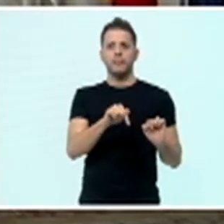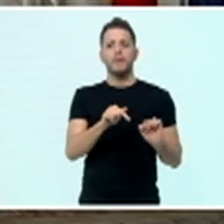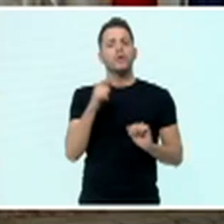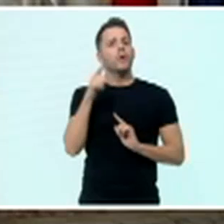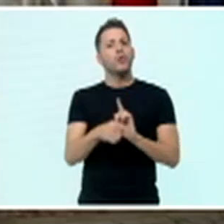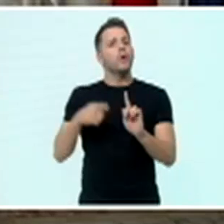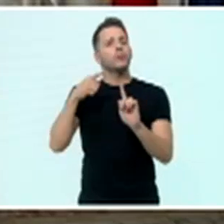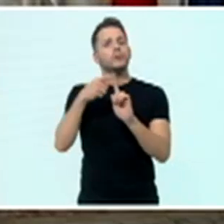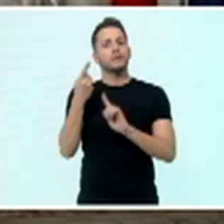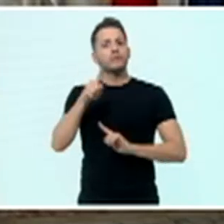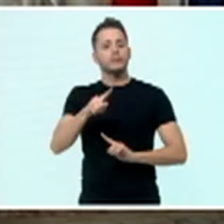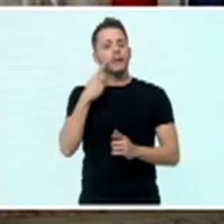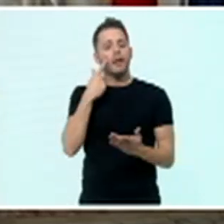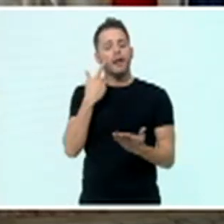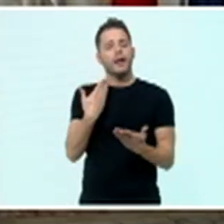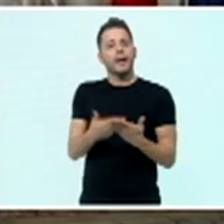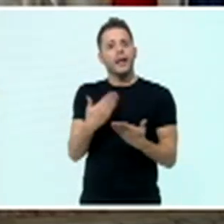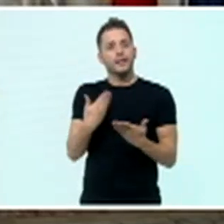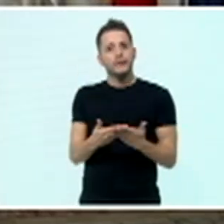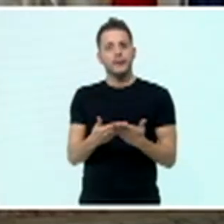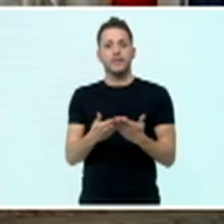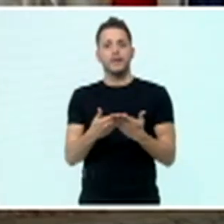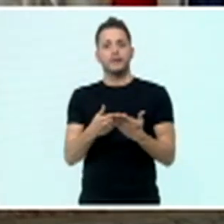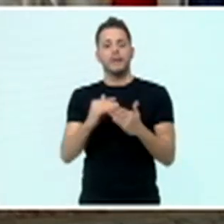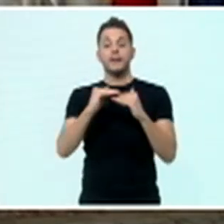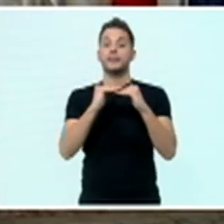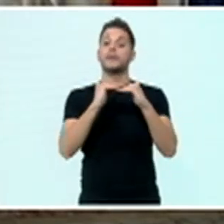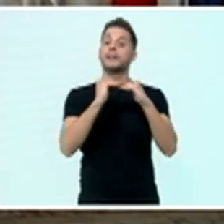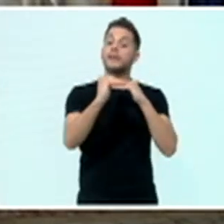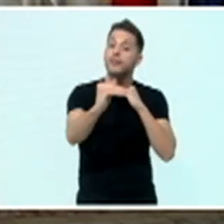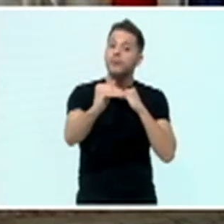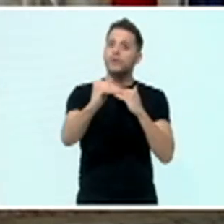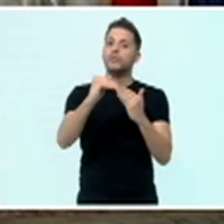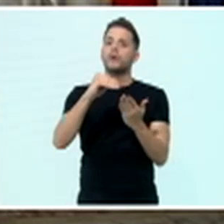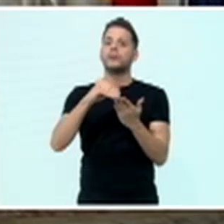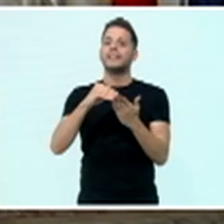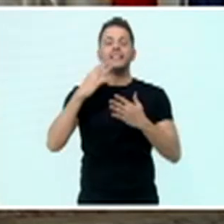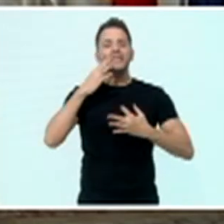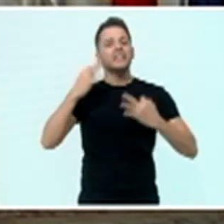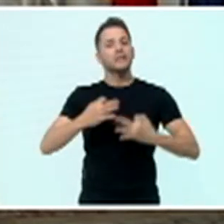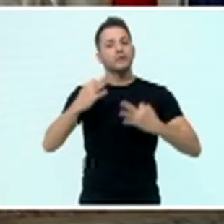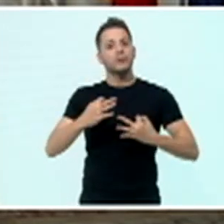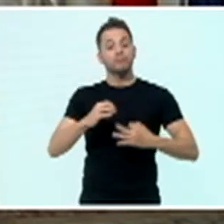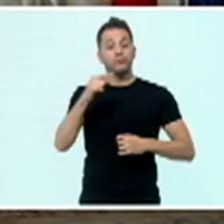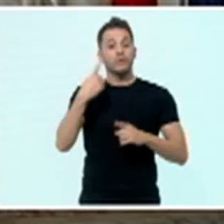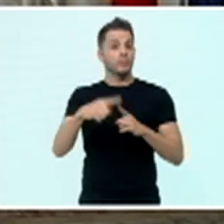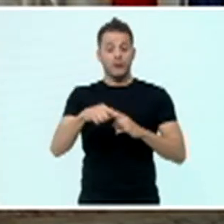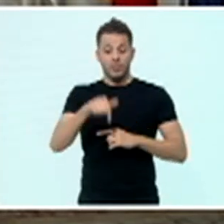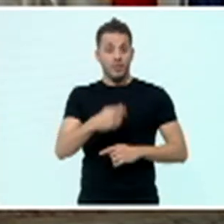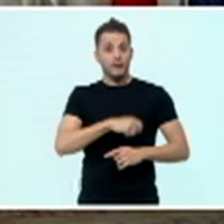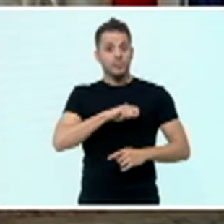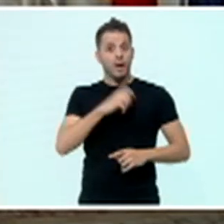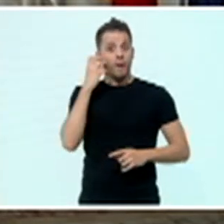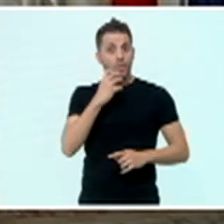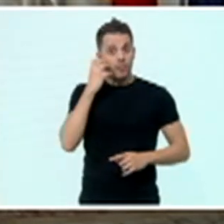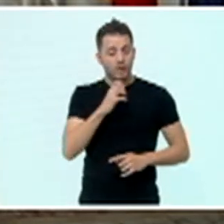estabilidad, con garantía, con certidumbre, cosa que hoy es muy extraño en España, desarrollar mi programa de